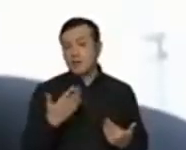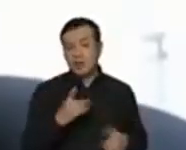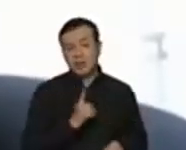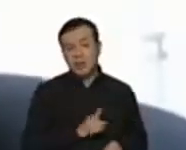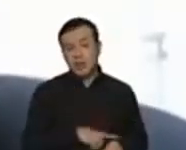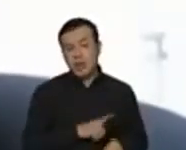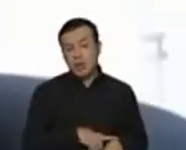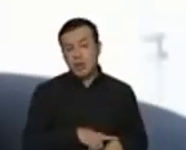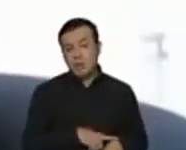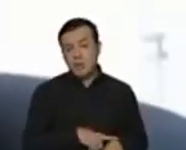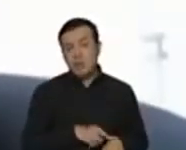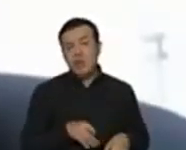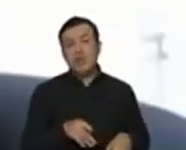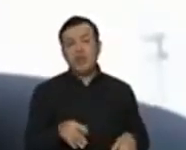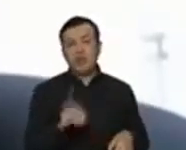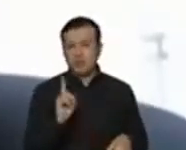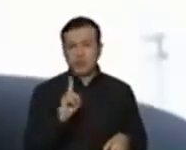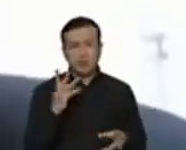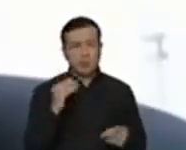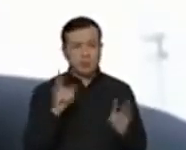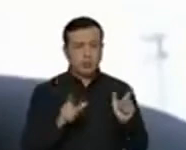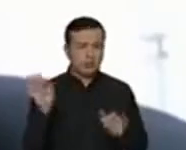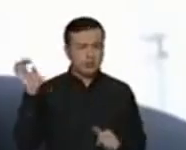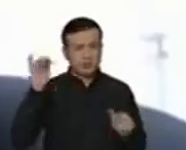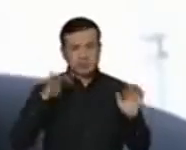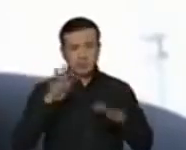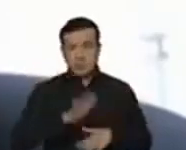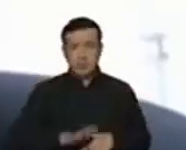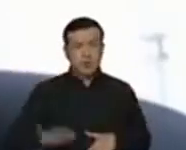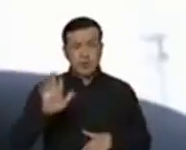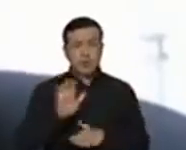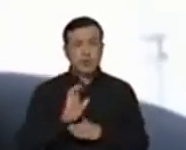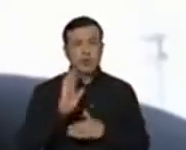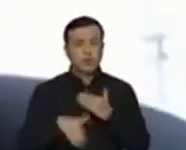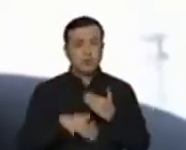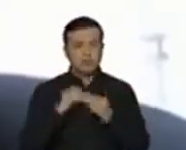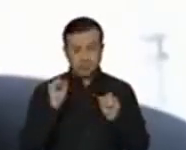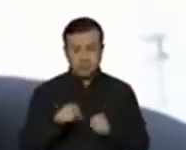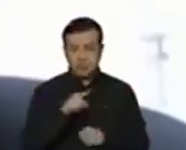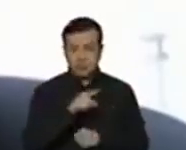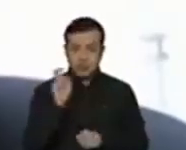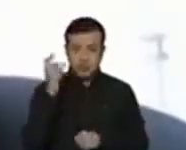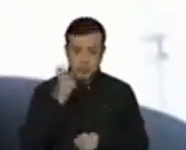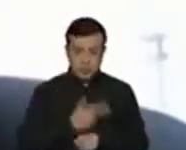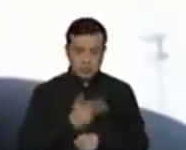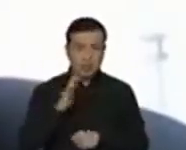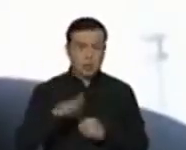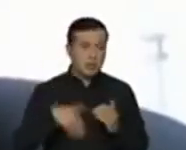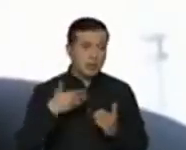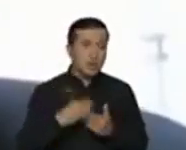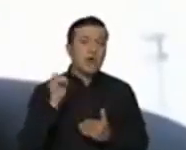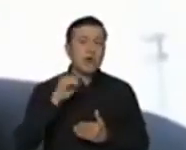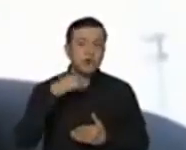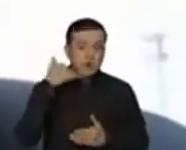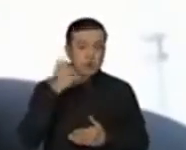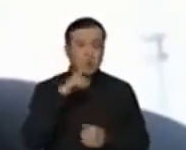demora y hay una gran afluencia pública que está siendo atendida a nivel nacional, repito. O sea, tiene que acercarse, tiene tres vías, o la línea